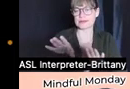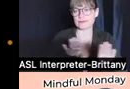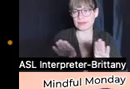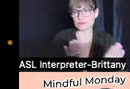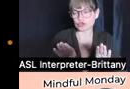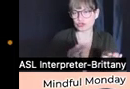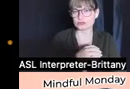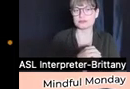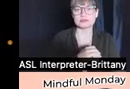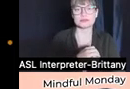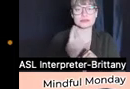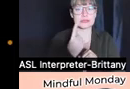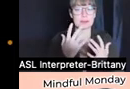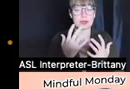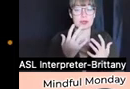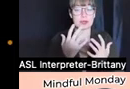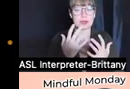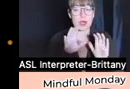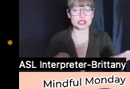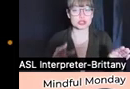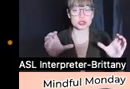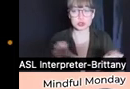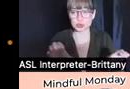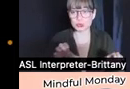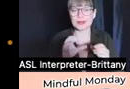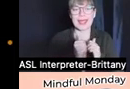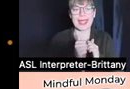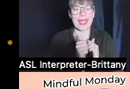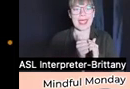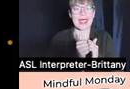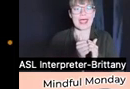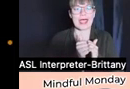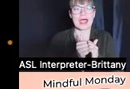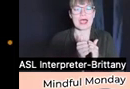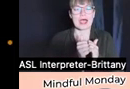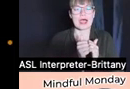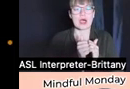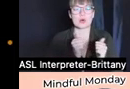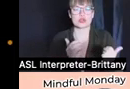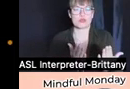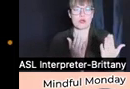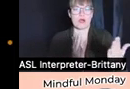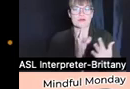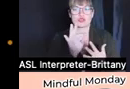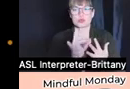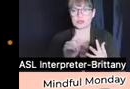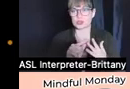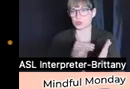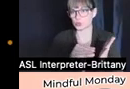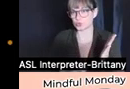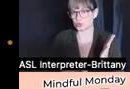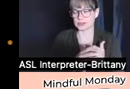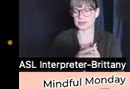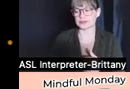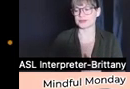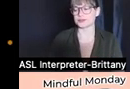apoyar el comportamiento positivo, algo que usted quiere que haga su hijo o hija, y cómo están ofreciéndole